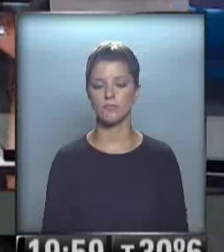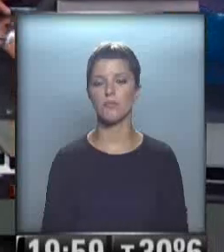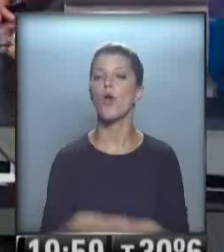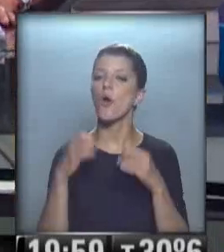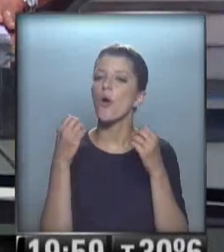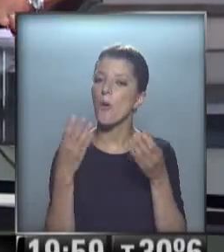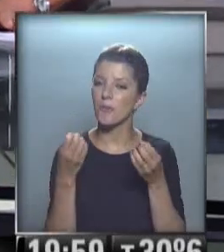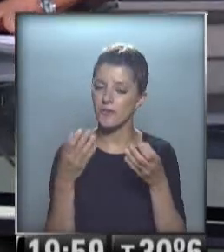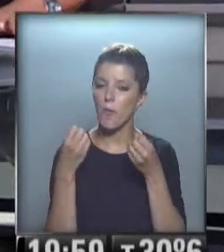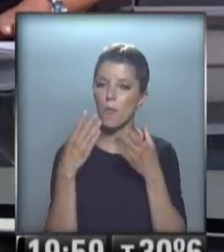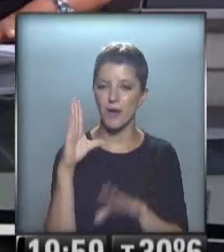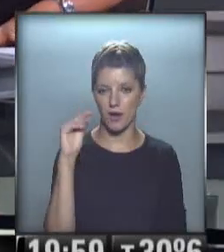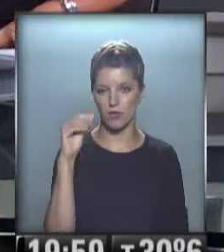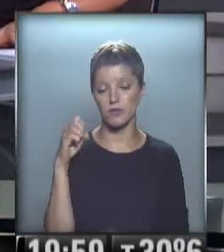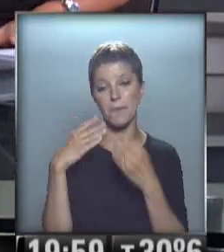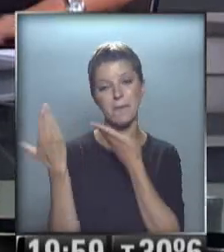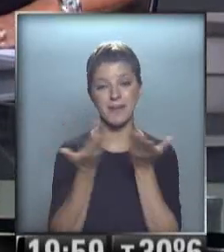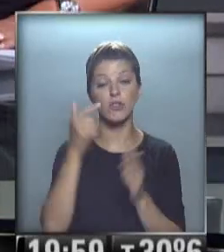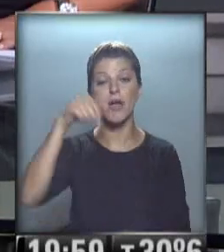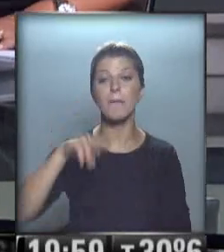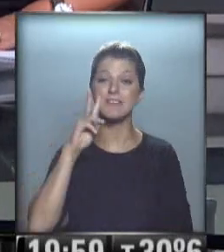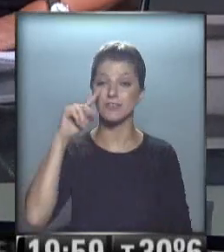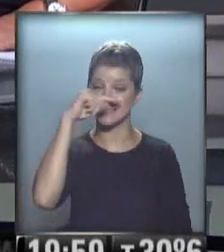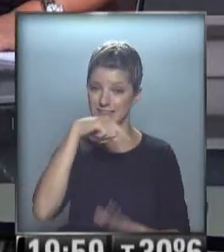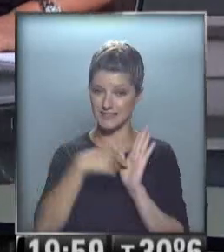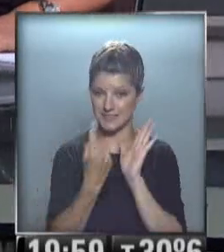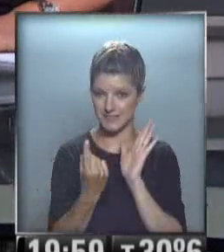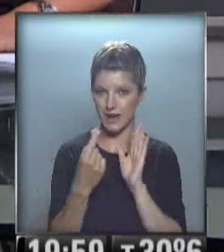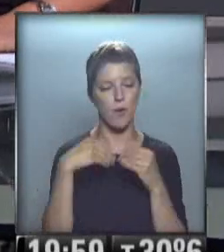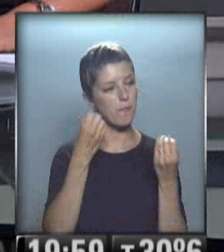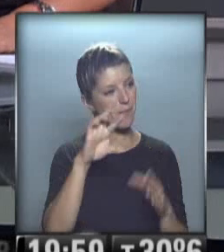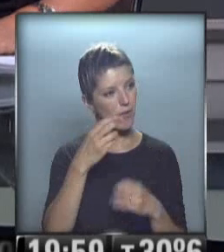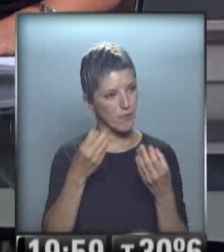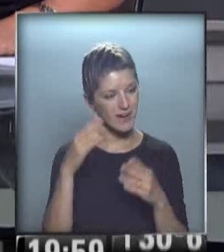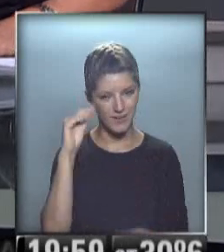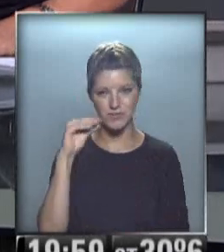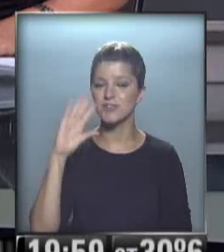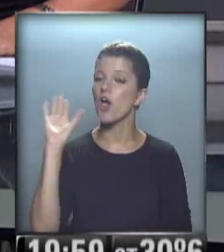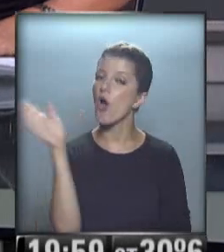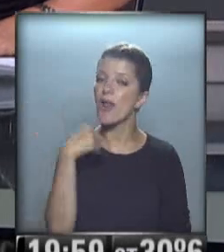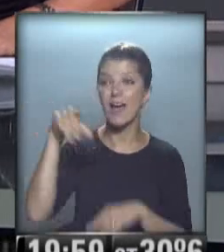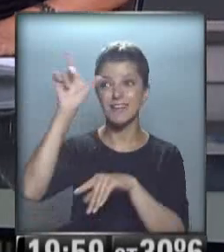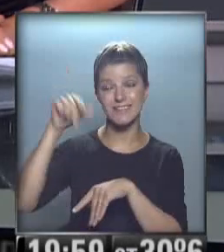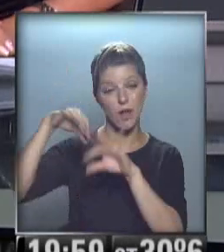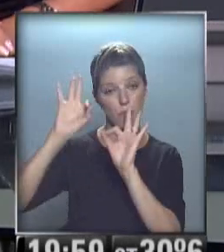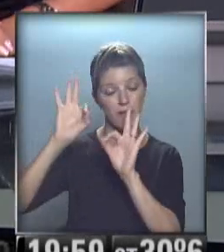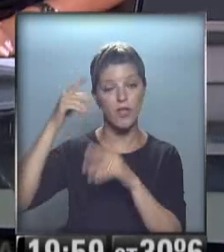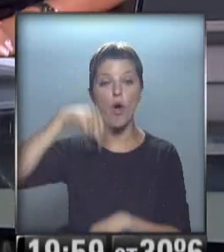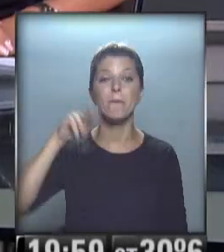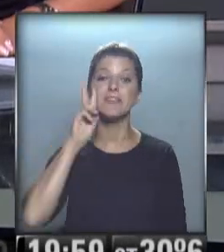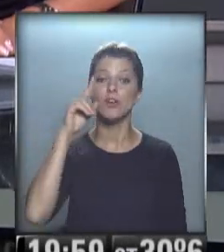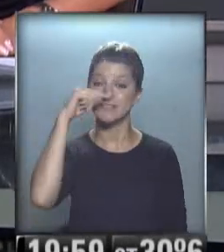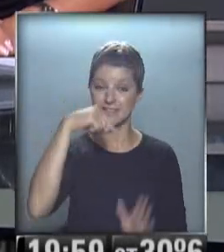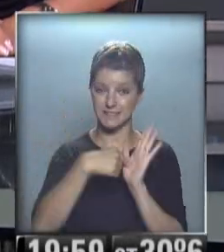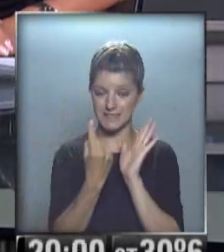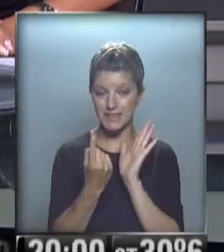¿Cómo les va? Muy buenas noches. Bienvenidos. Esta es la edición central de Visión 7. Pablo, buenas noches. Hola, Cecilia. El saludo para todo el país en Visión 7 Central. Anticipos